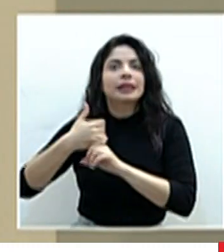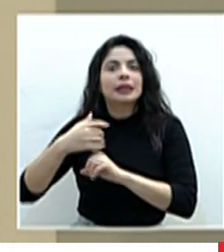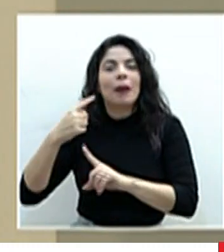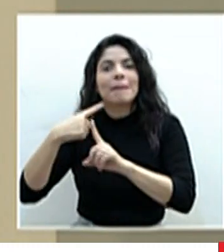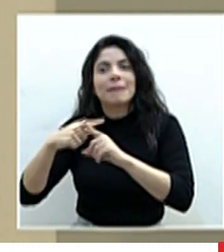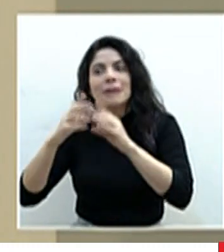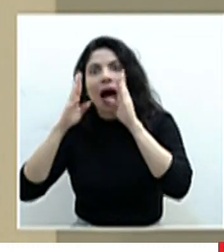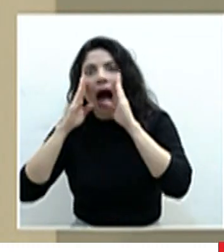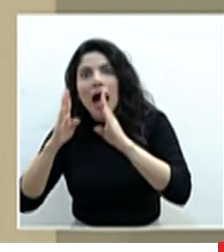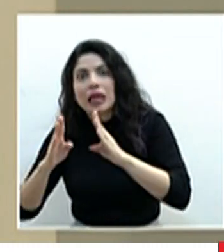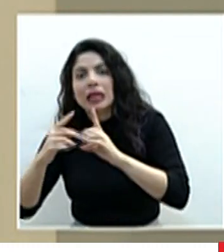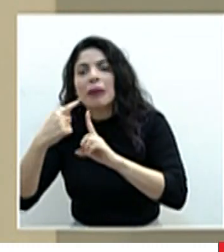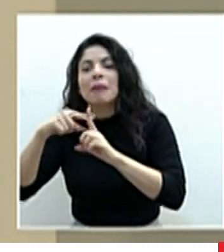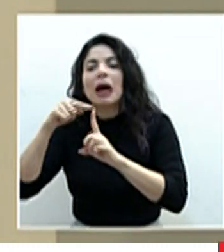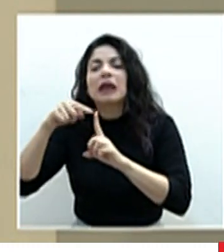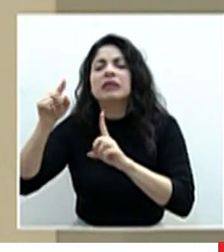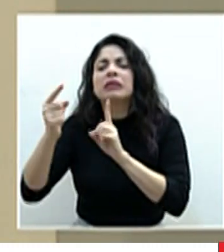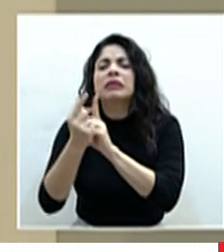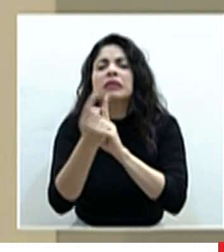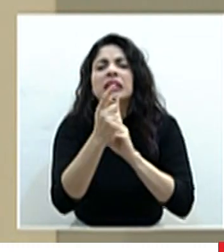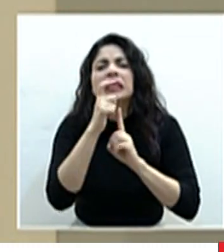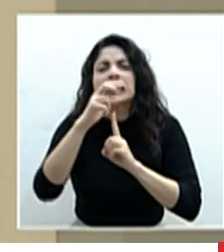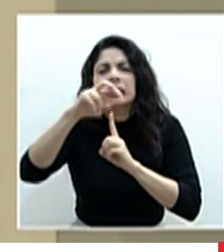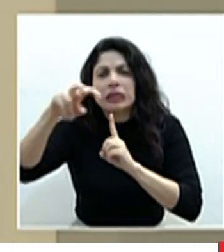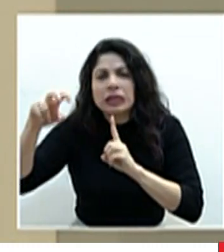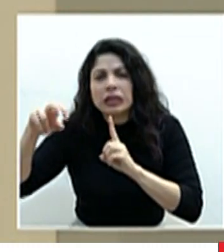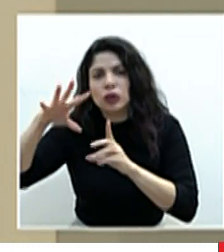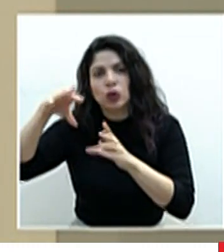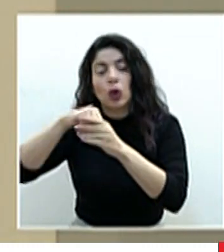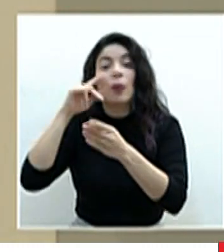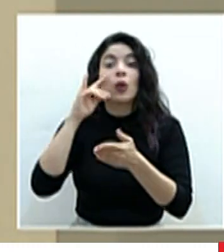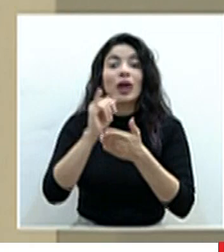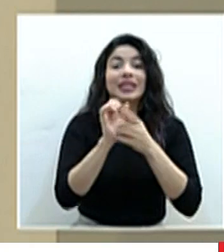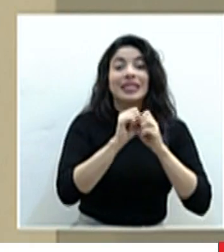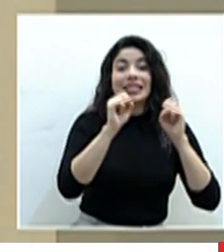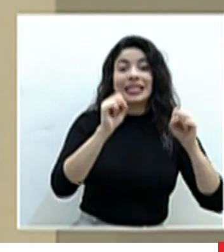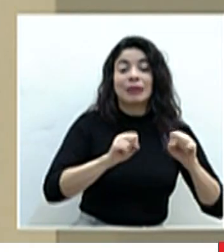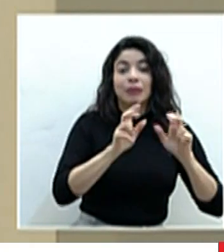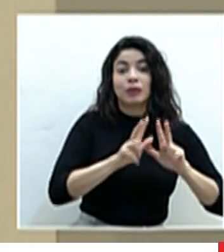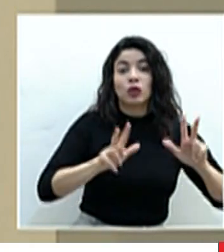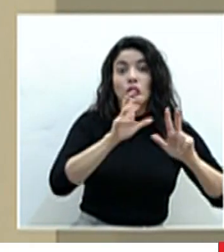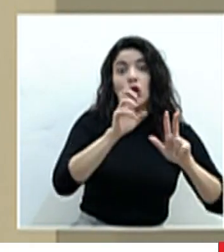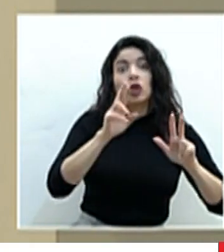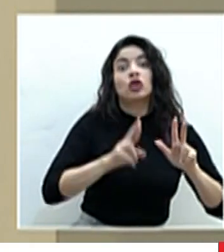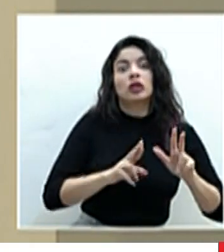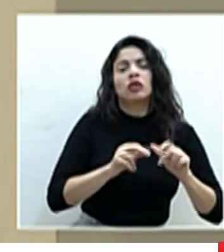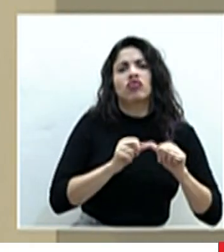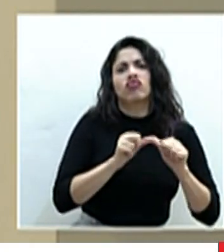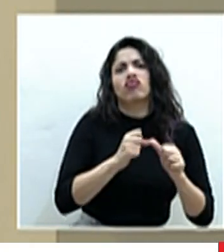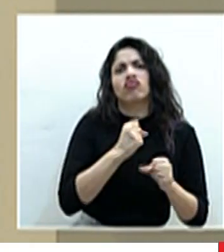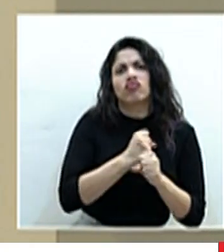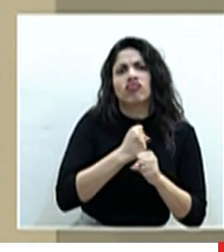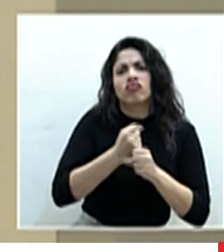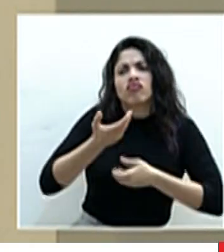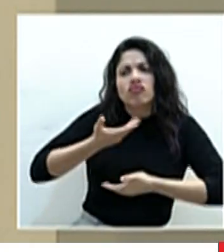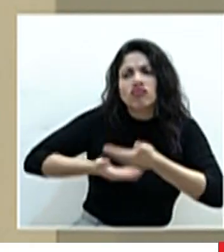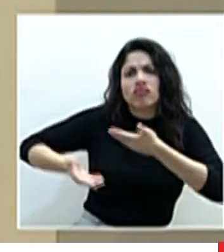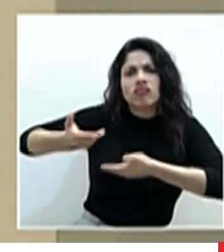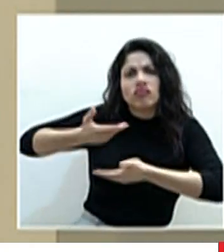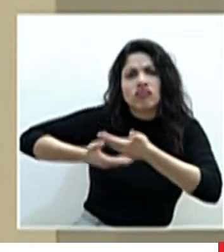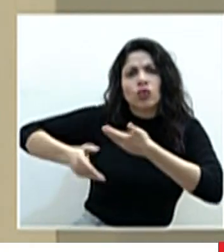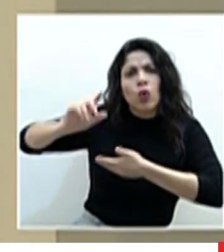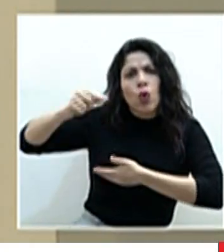atención y la trazabilidad de los casos. Por esto, el sistema de las Naciones Unidas en Costa Rica ha venido trabajando con el gobierno